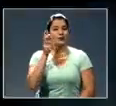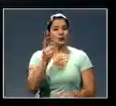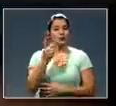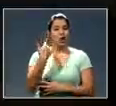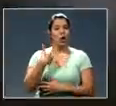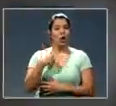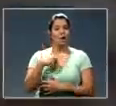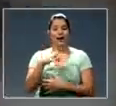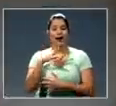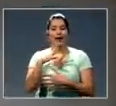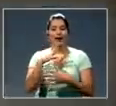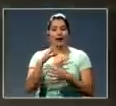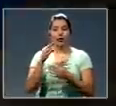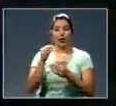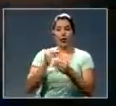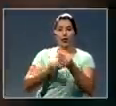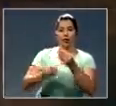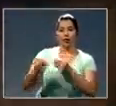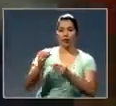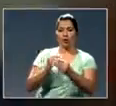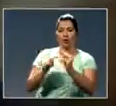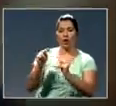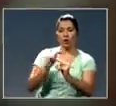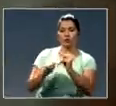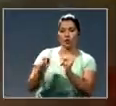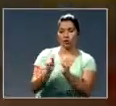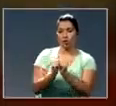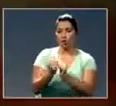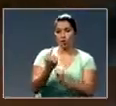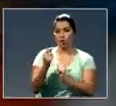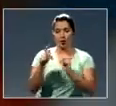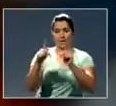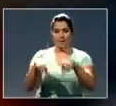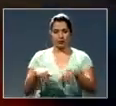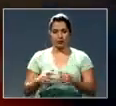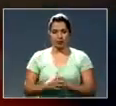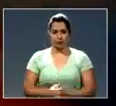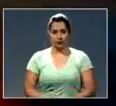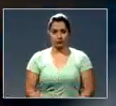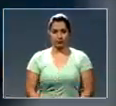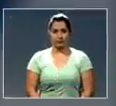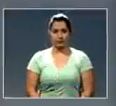2.029.724 colones, para que tengas conocimiento. Ya que tocó para así. Claro.